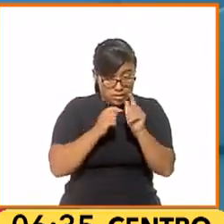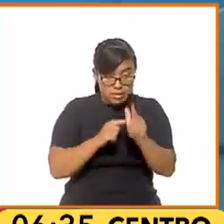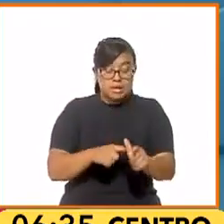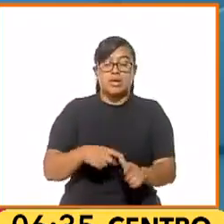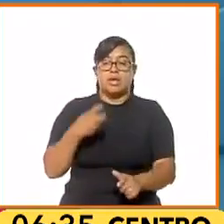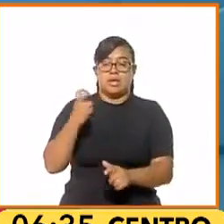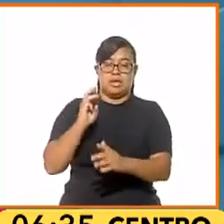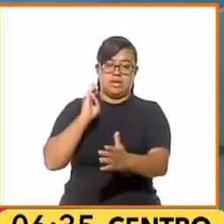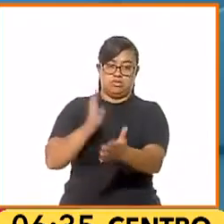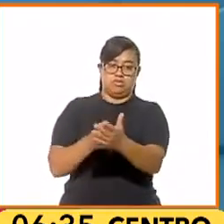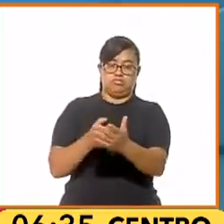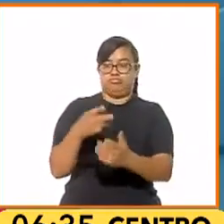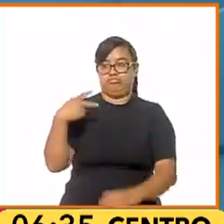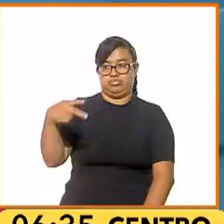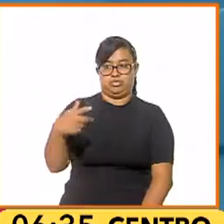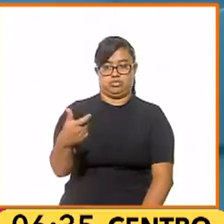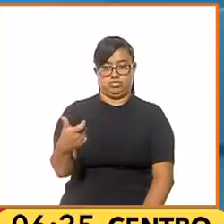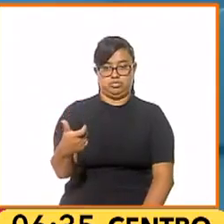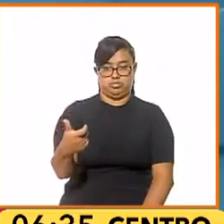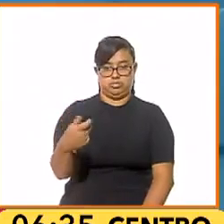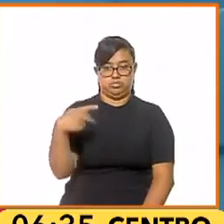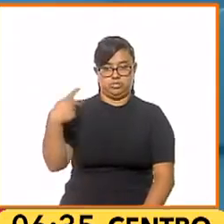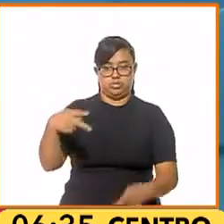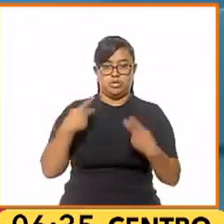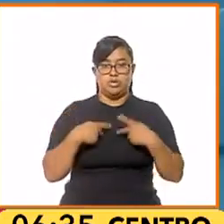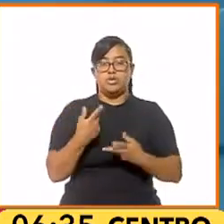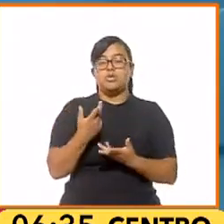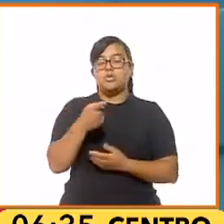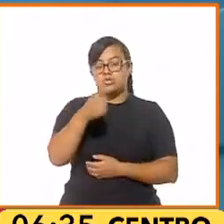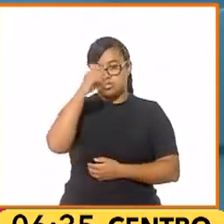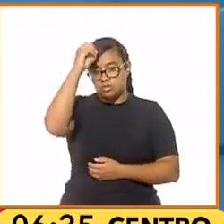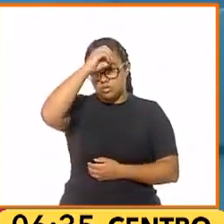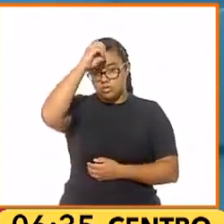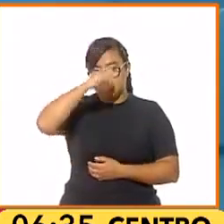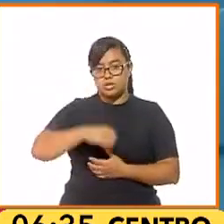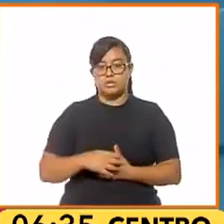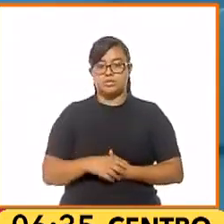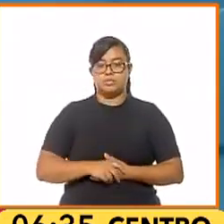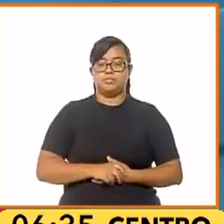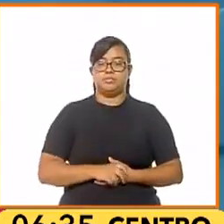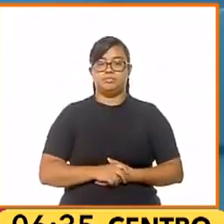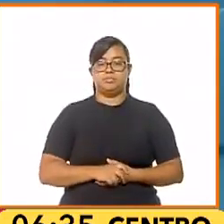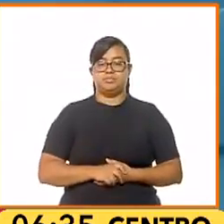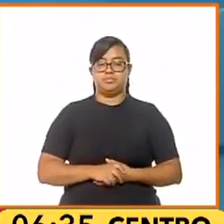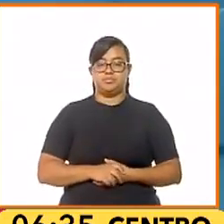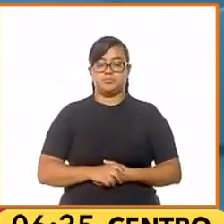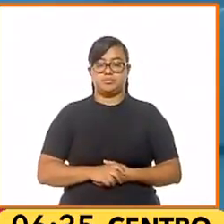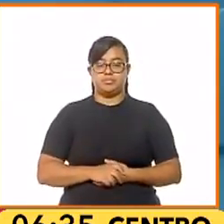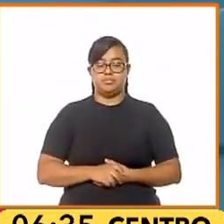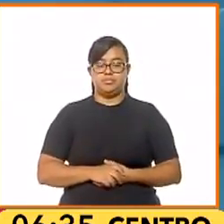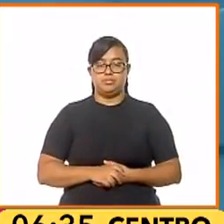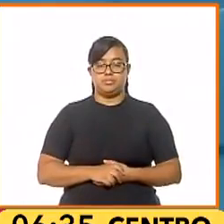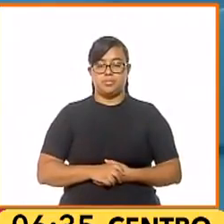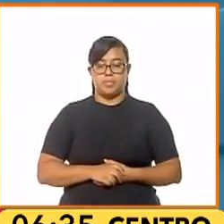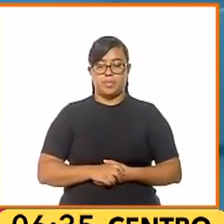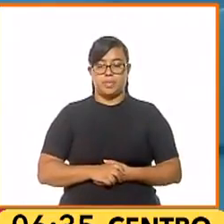más les duele, en las finanzas de los concesionarios. ¿Qué opina, senador? Pues a mí me parece